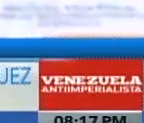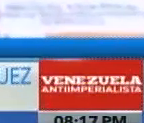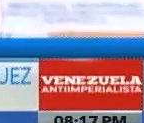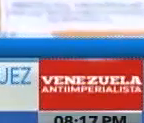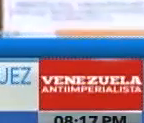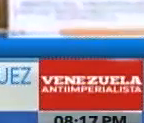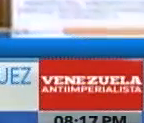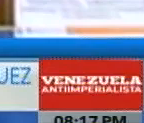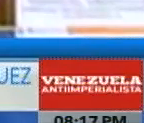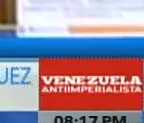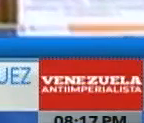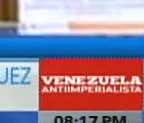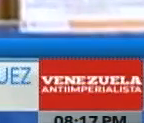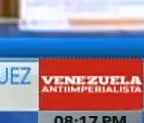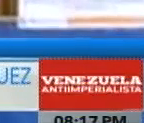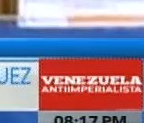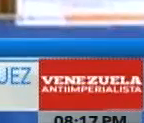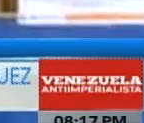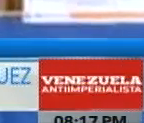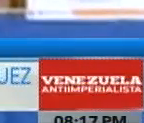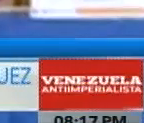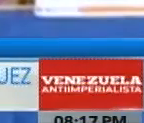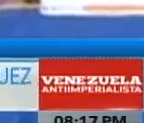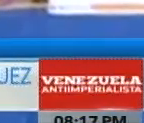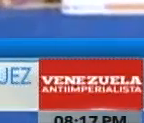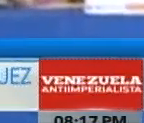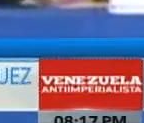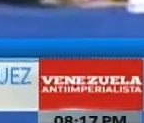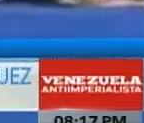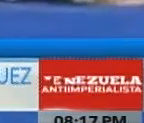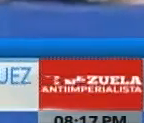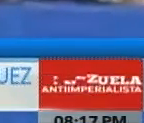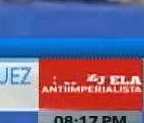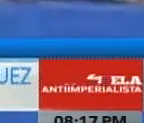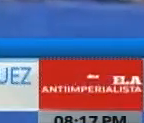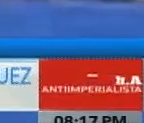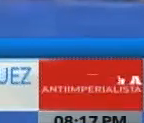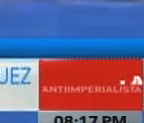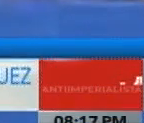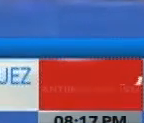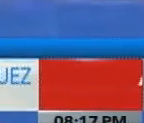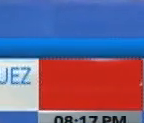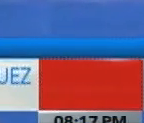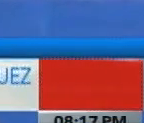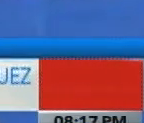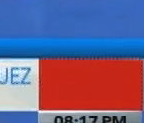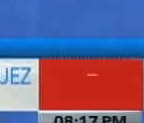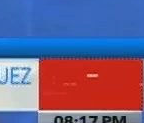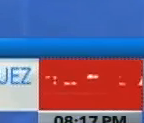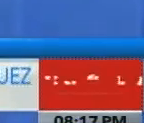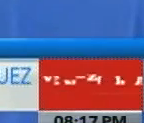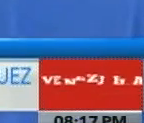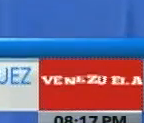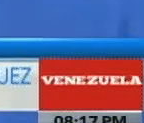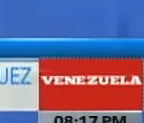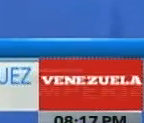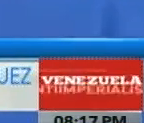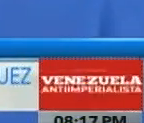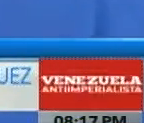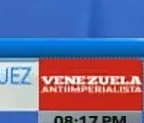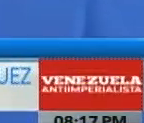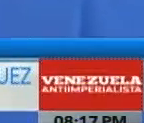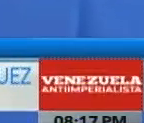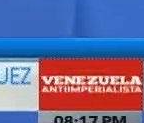espacio. La segunda pregunta es, Venezuela dice que los países que se han sumado a esta